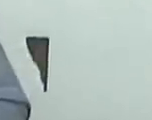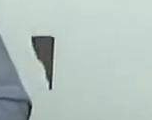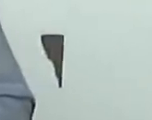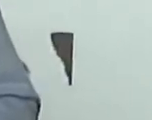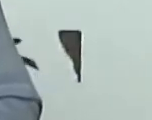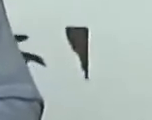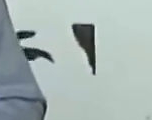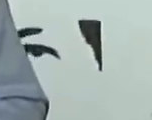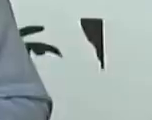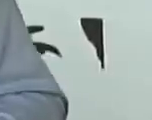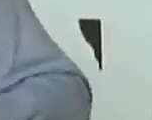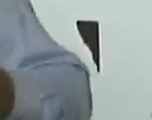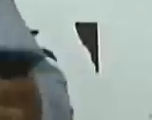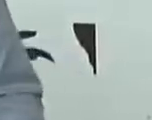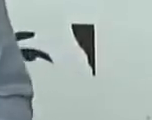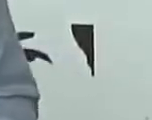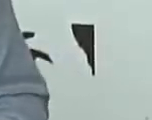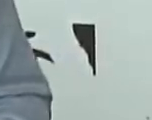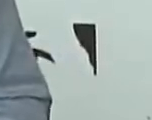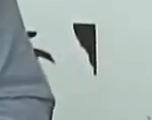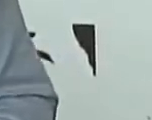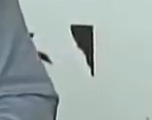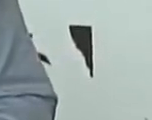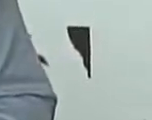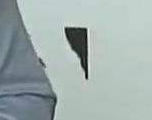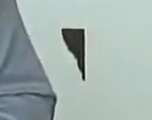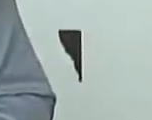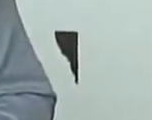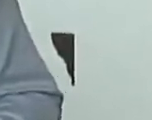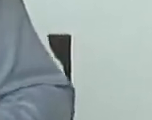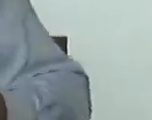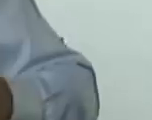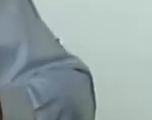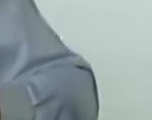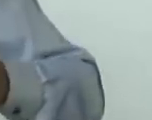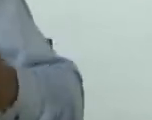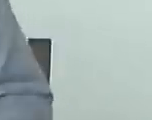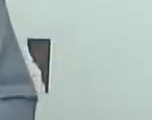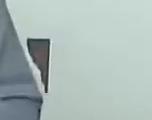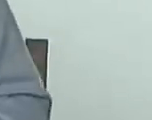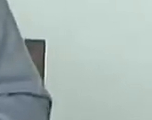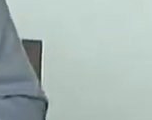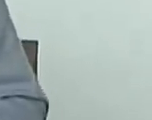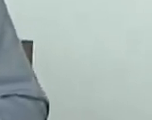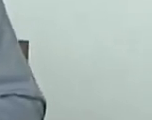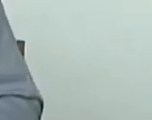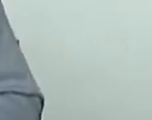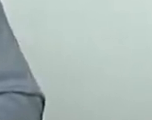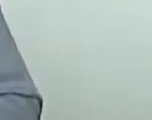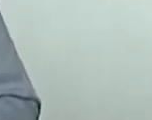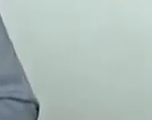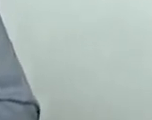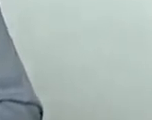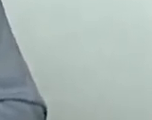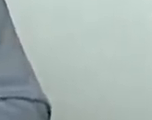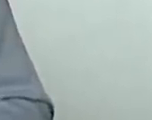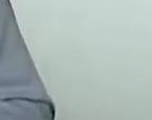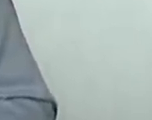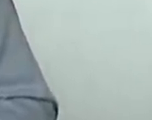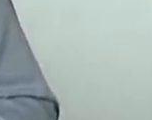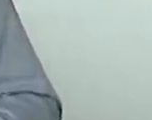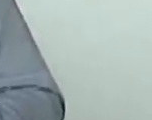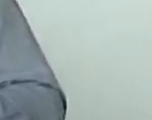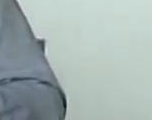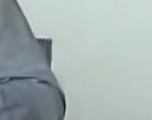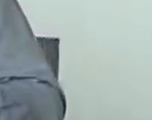desestimó la denuncia de una supuesta violación al territorio colombiano y afirmó que venezuela continuará esa lucha